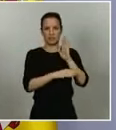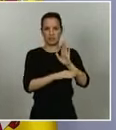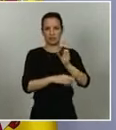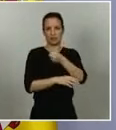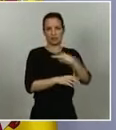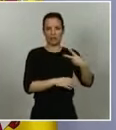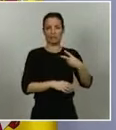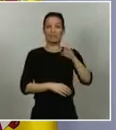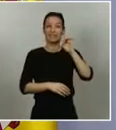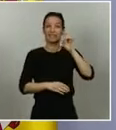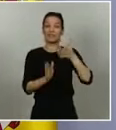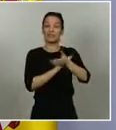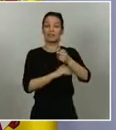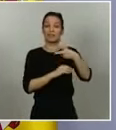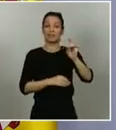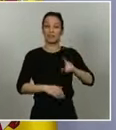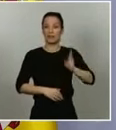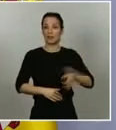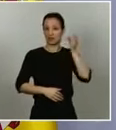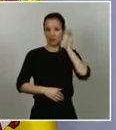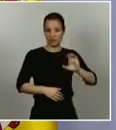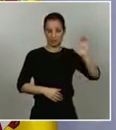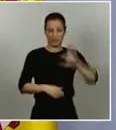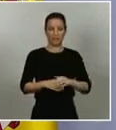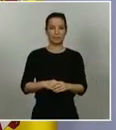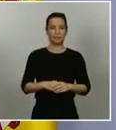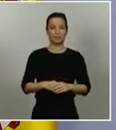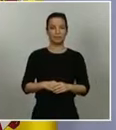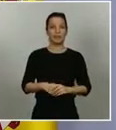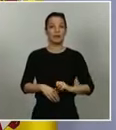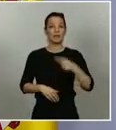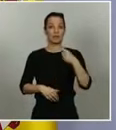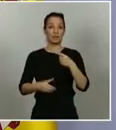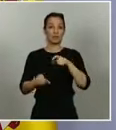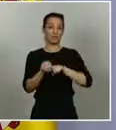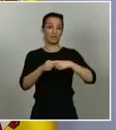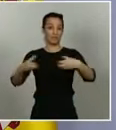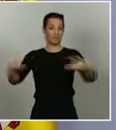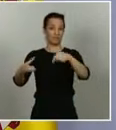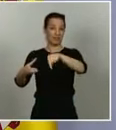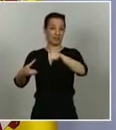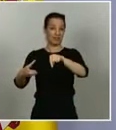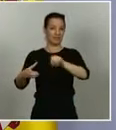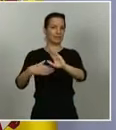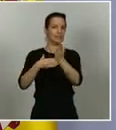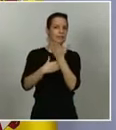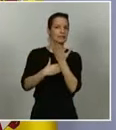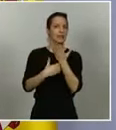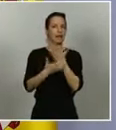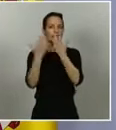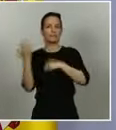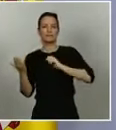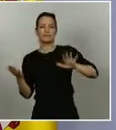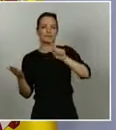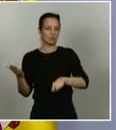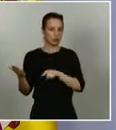científica. En primer lugar, la representatividad de la muestra. Esto es algo que, como ha mencionado el ministro de Ciencia e Innovación, hace